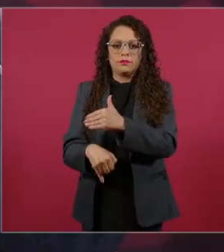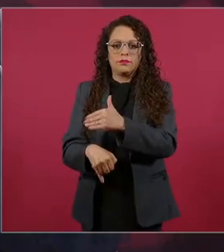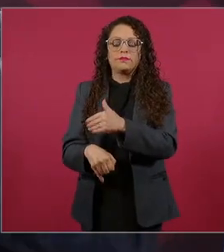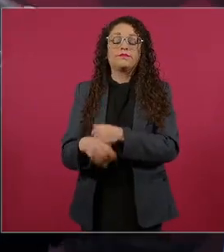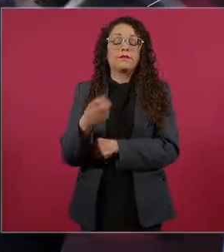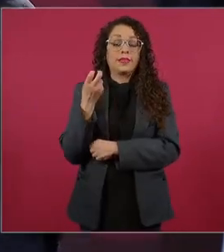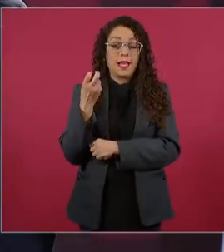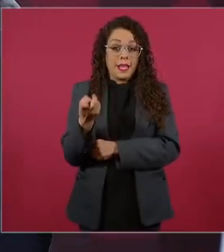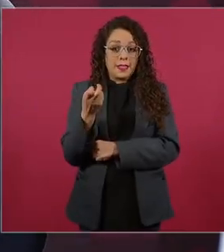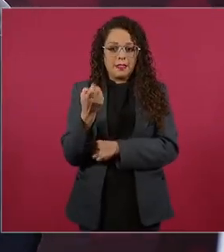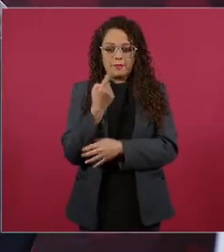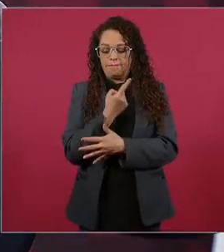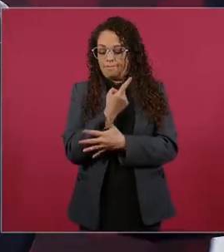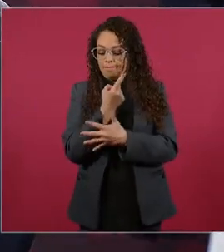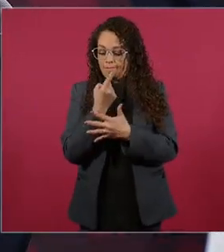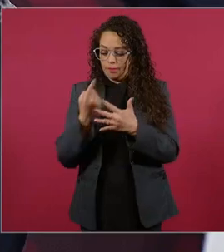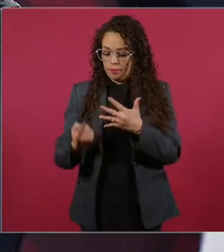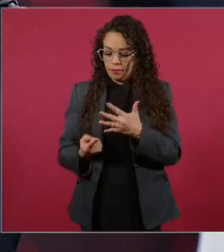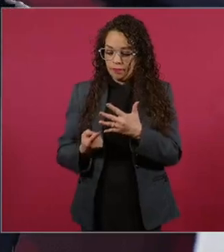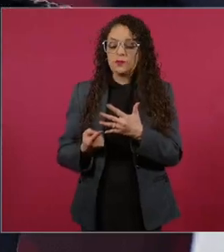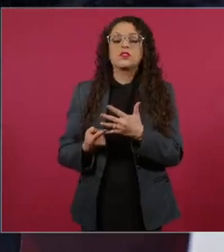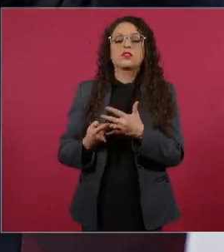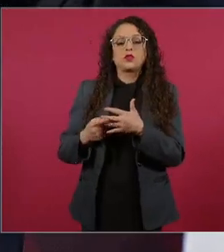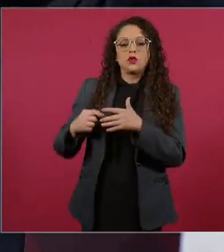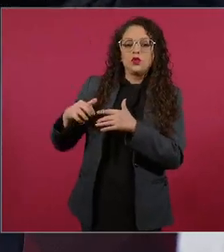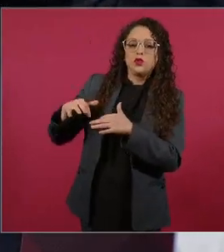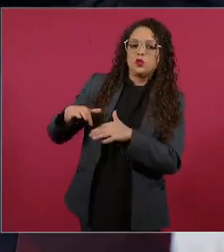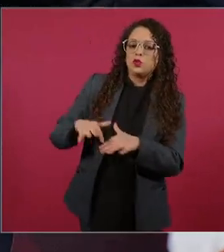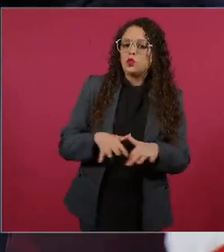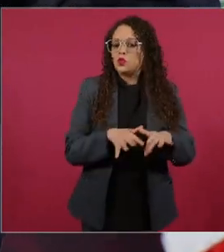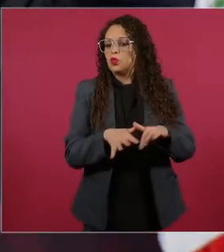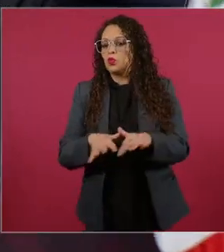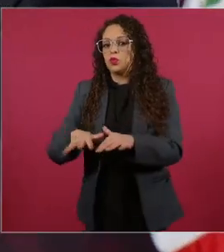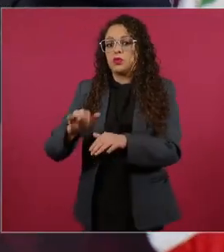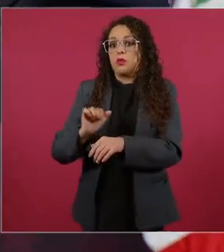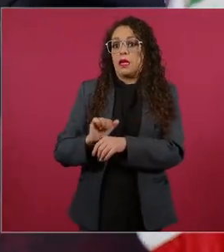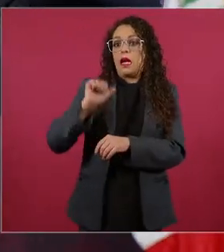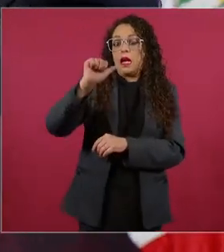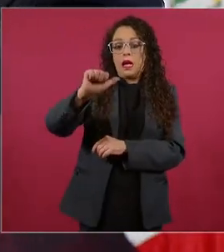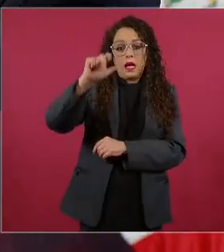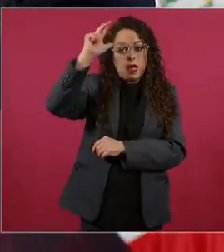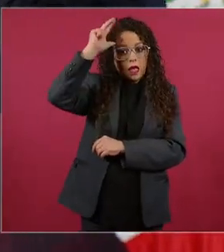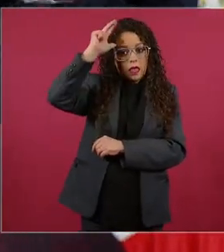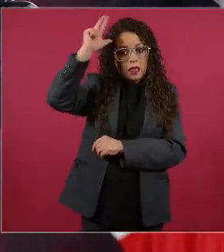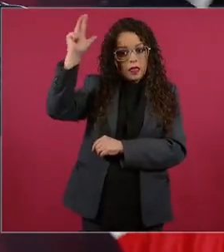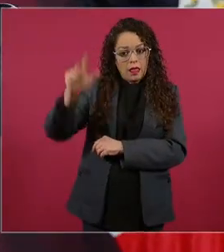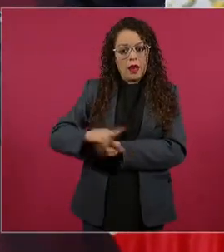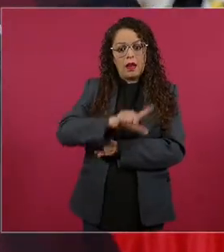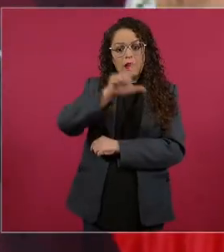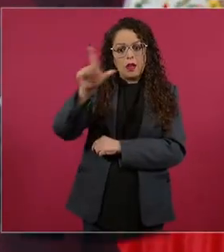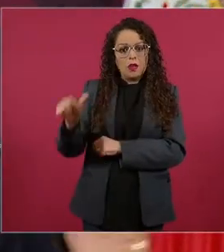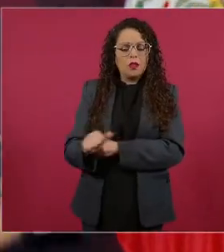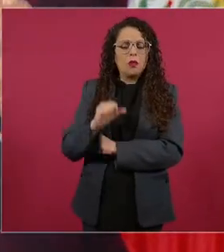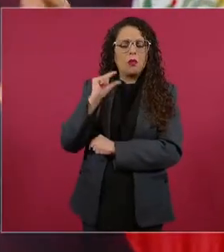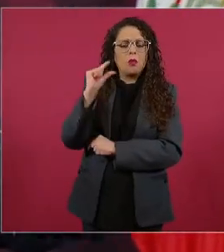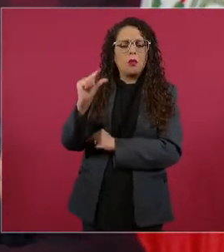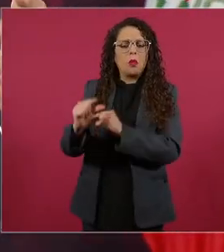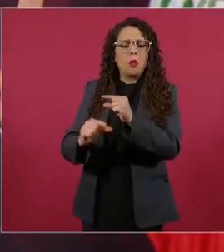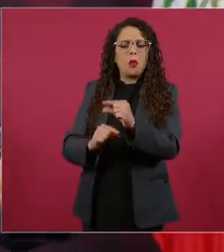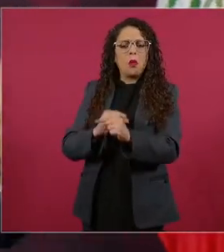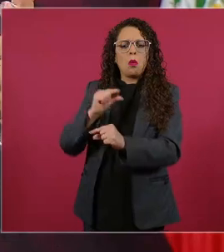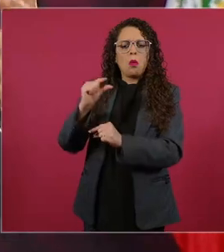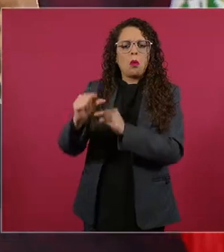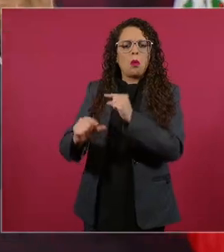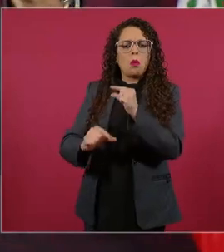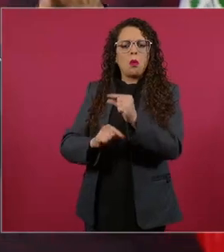pues todo eso va a Hidalgo y con el paso del tiempo se fue creando un acuífero y la naturaleza hizo su